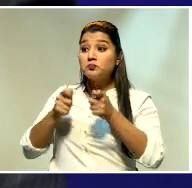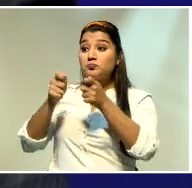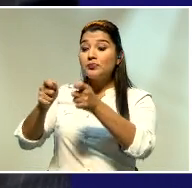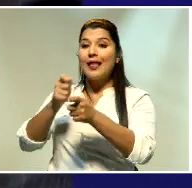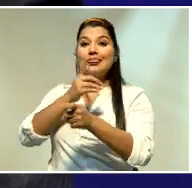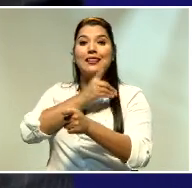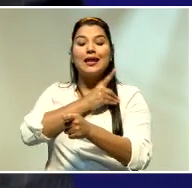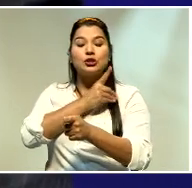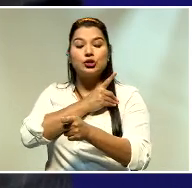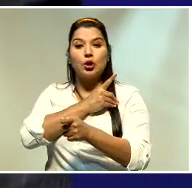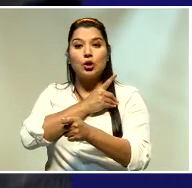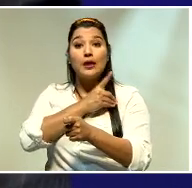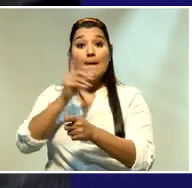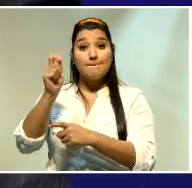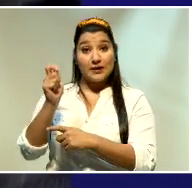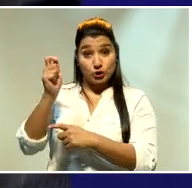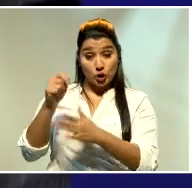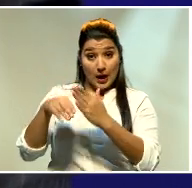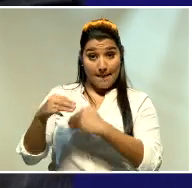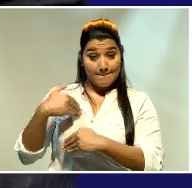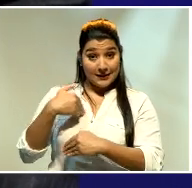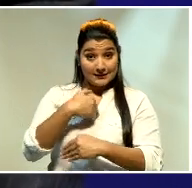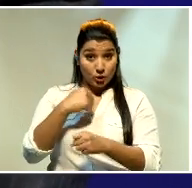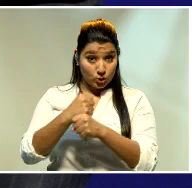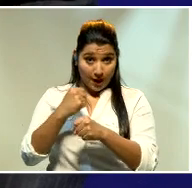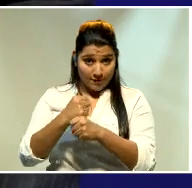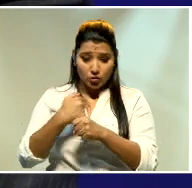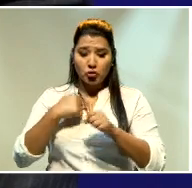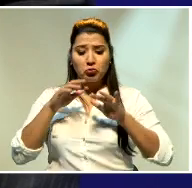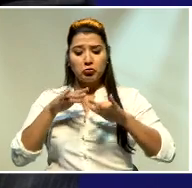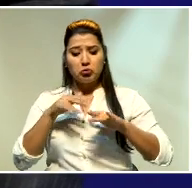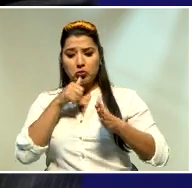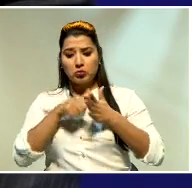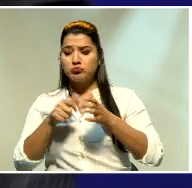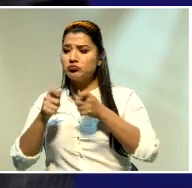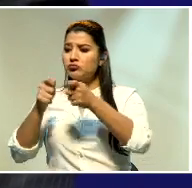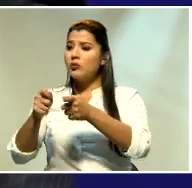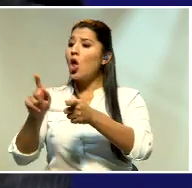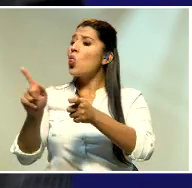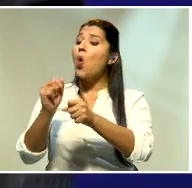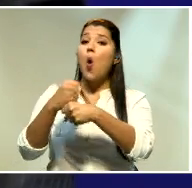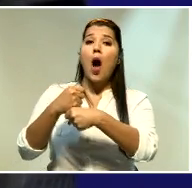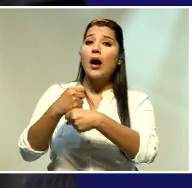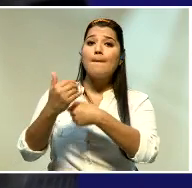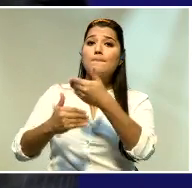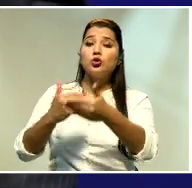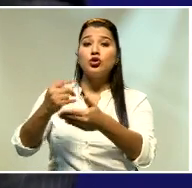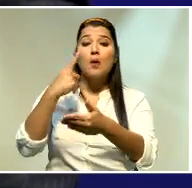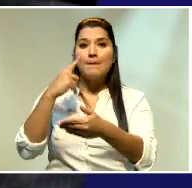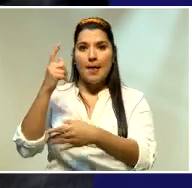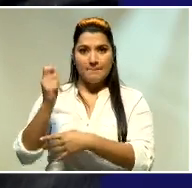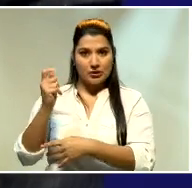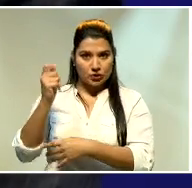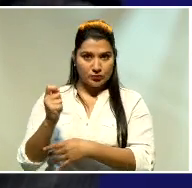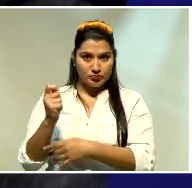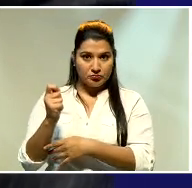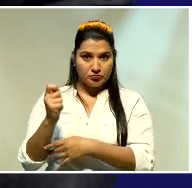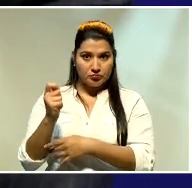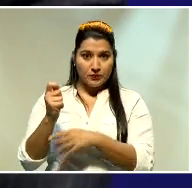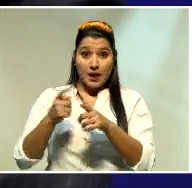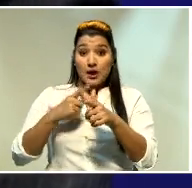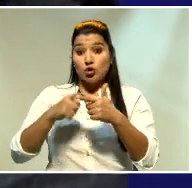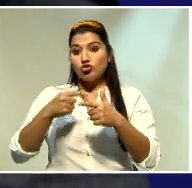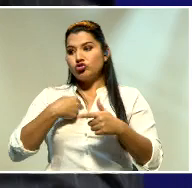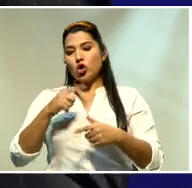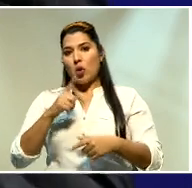de pensiones del Ministerio de Trabajo. Yo envío la nota y les digo que no hagan el procedimiento para pensionarme. Entonces no se